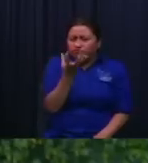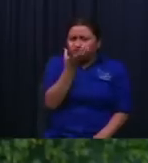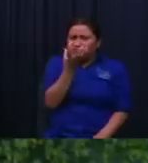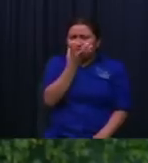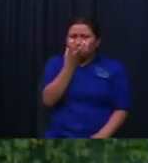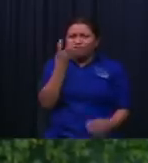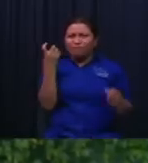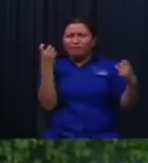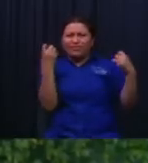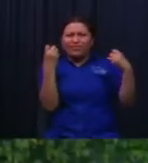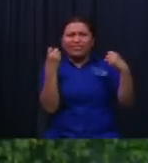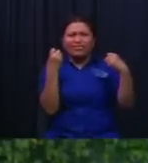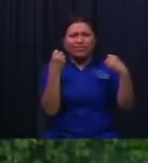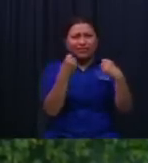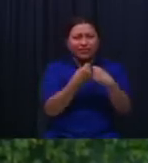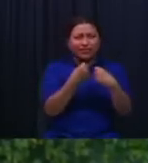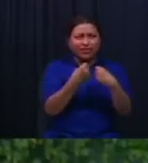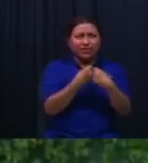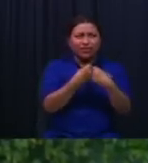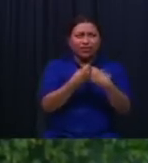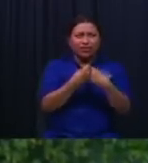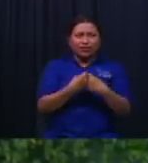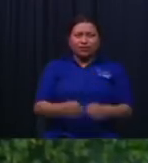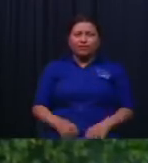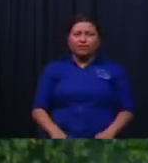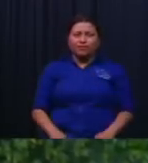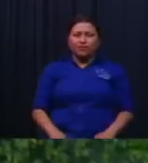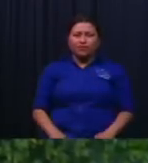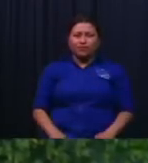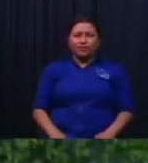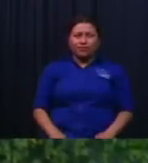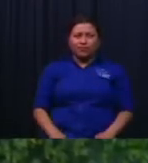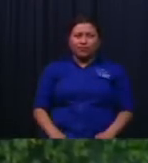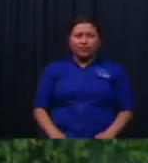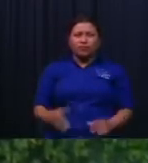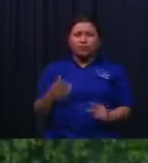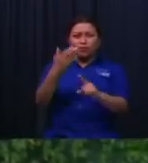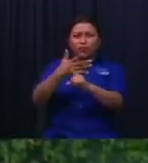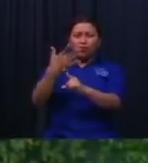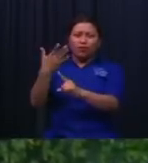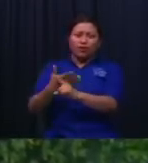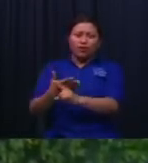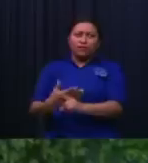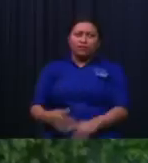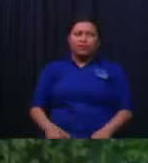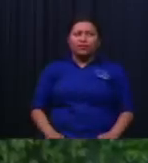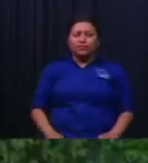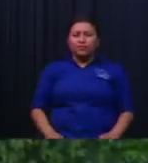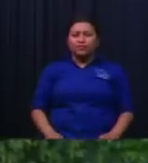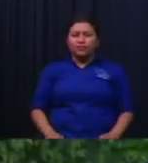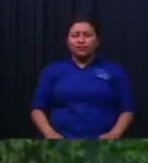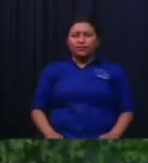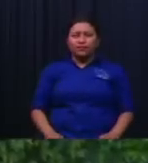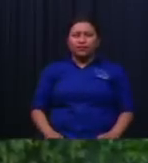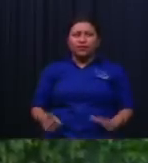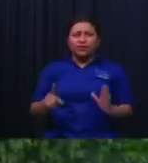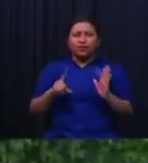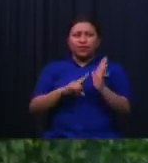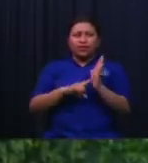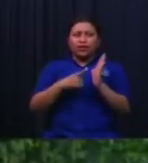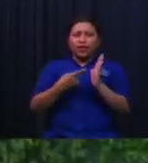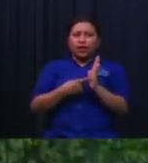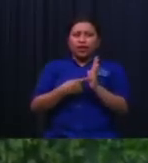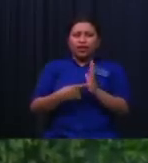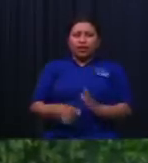rivalidades, disensiones y sectarismos. Gracias, Ode. Mire, ¿y qué significa enemistades según el